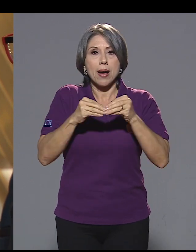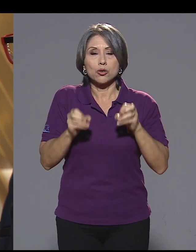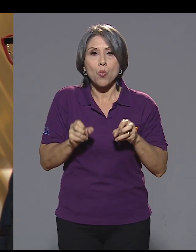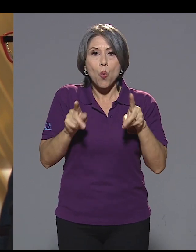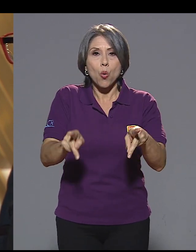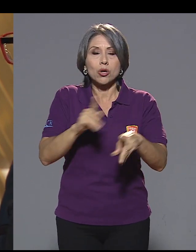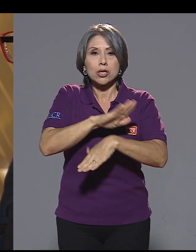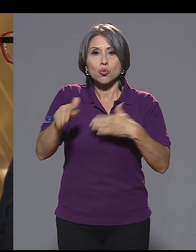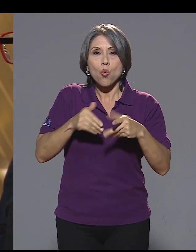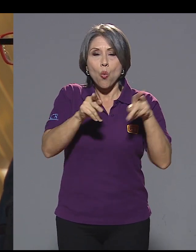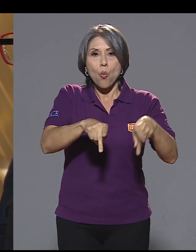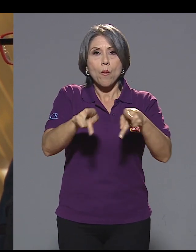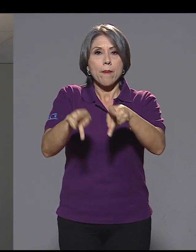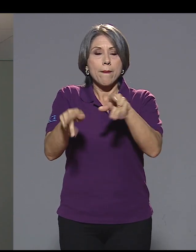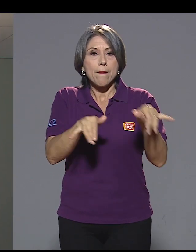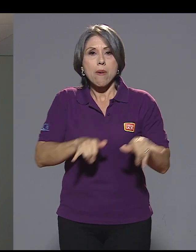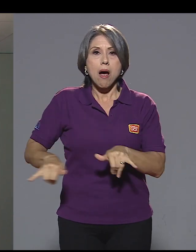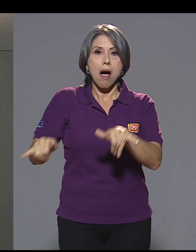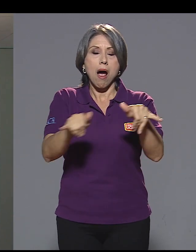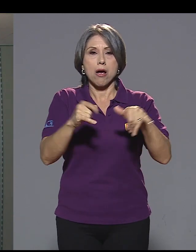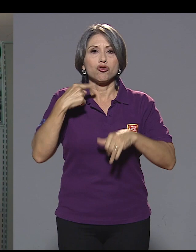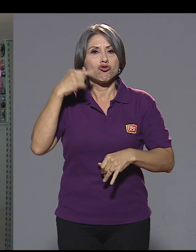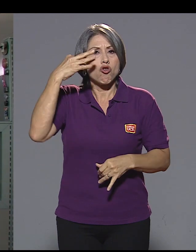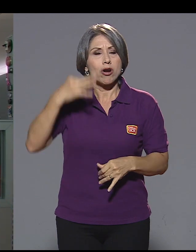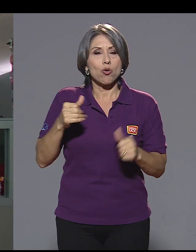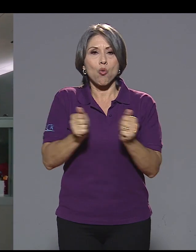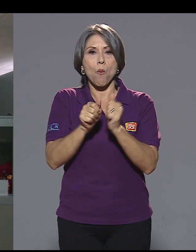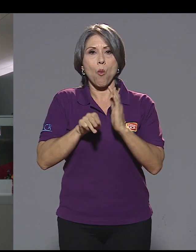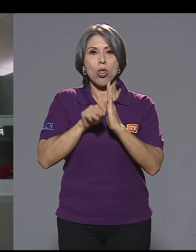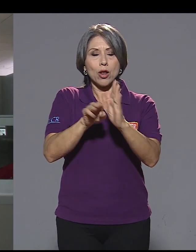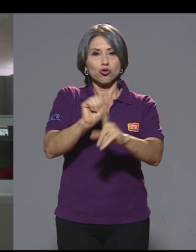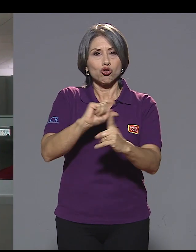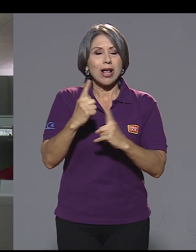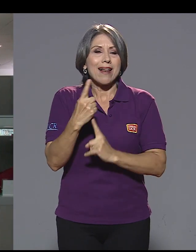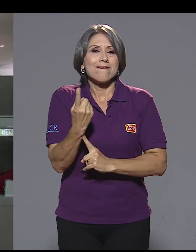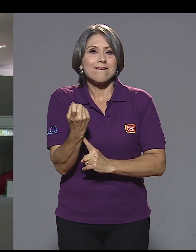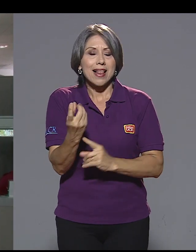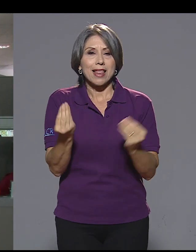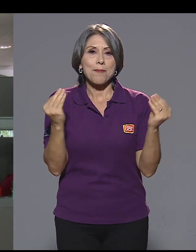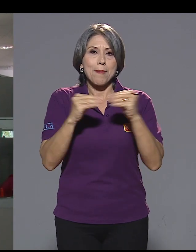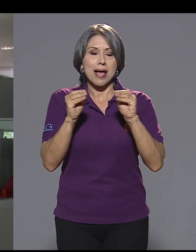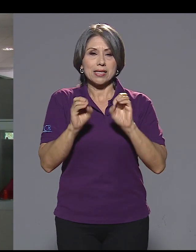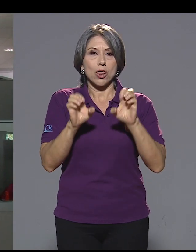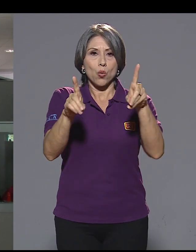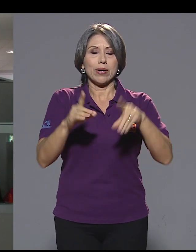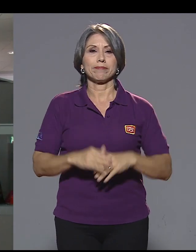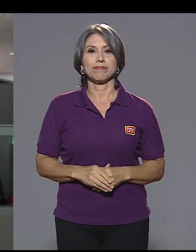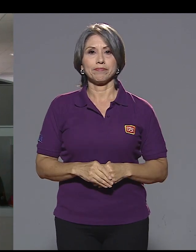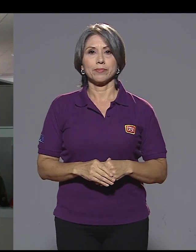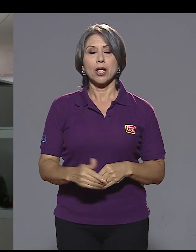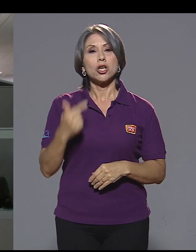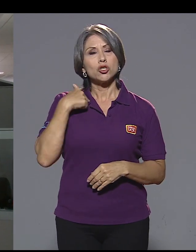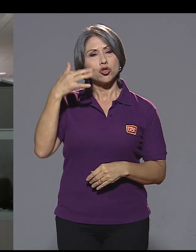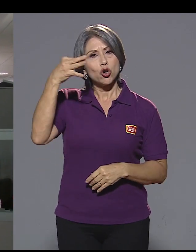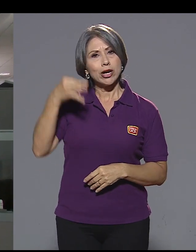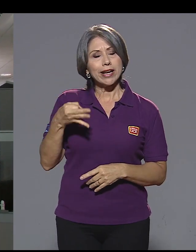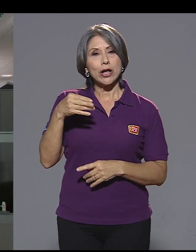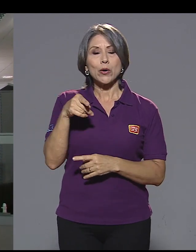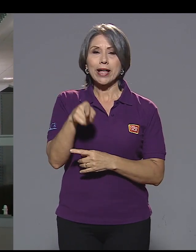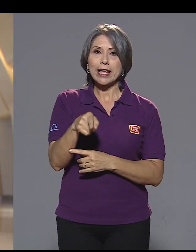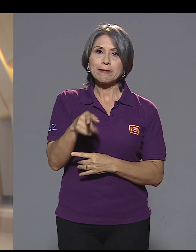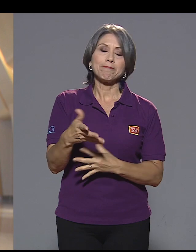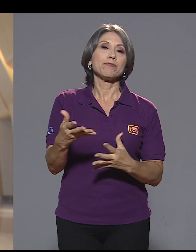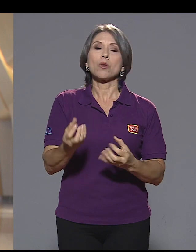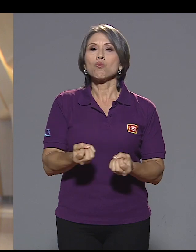oportunidades para todos. Entonces creo que del modelo social nos falta bastante educación en el tema. Creo que es una cuestión